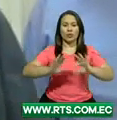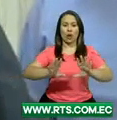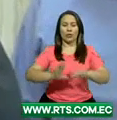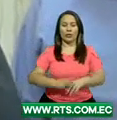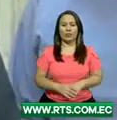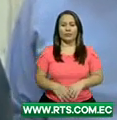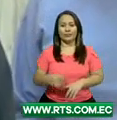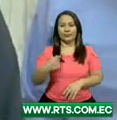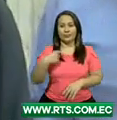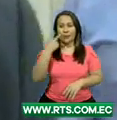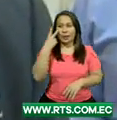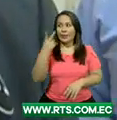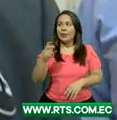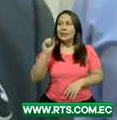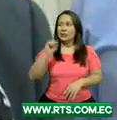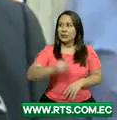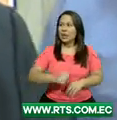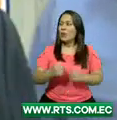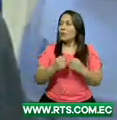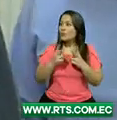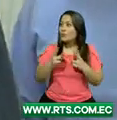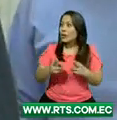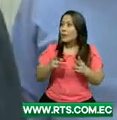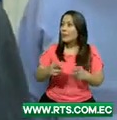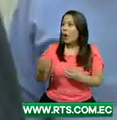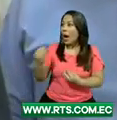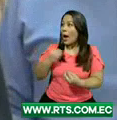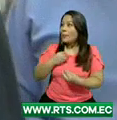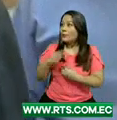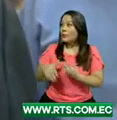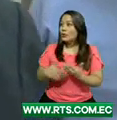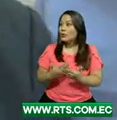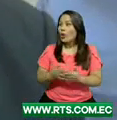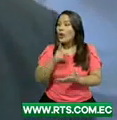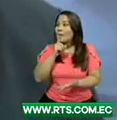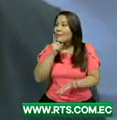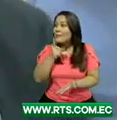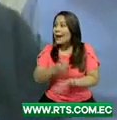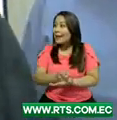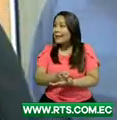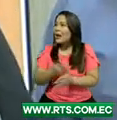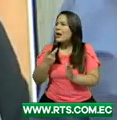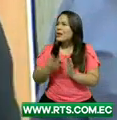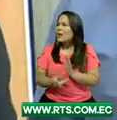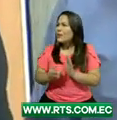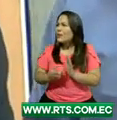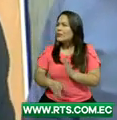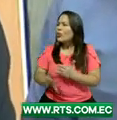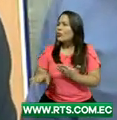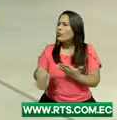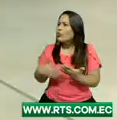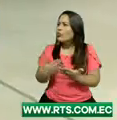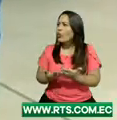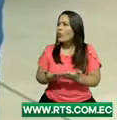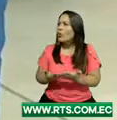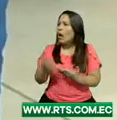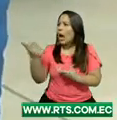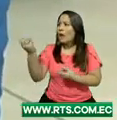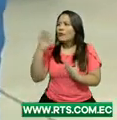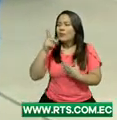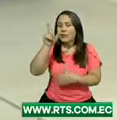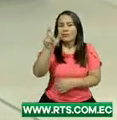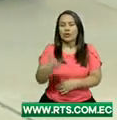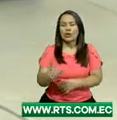si una gran parte del tiempo todavía no sabemos a ciencia cierta si está todo lo que ha hecho el doctor y fue un